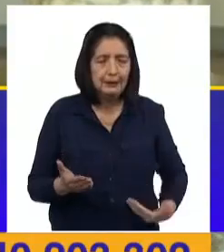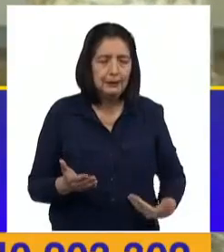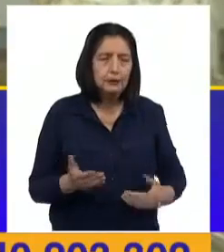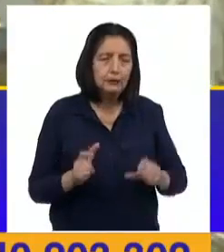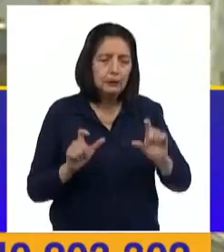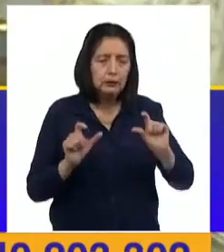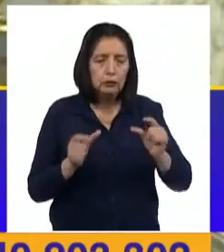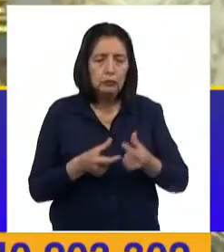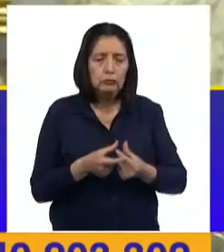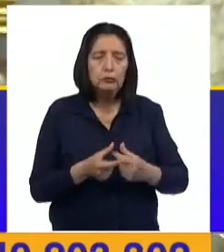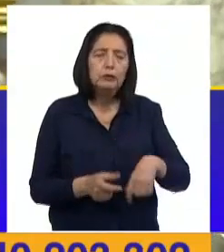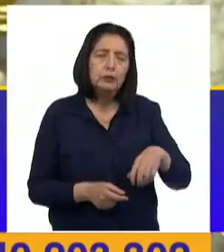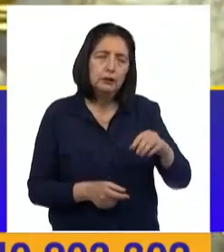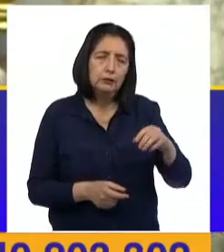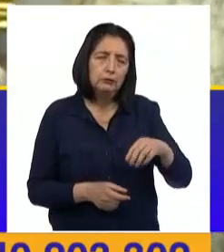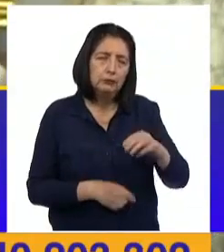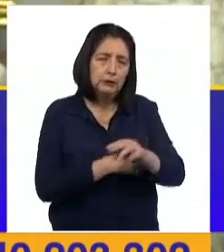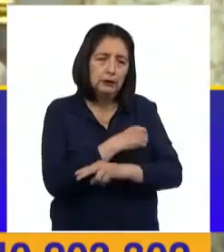del Consejo de Ministros.